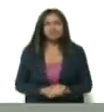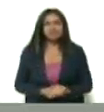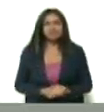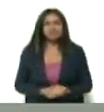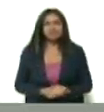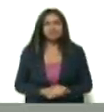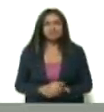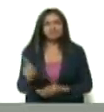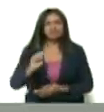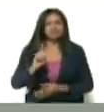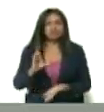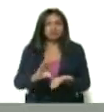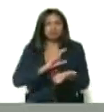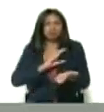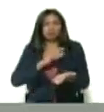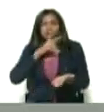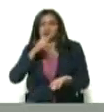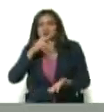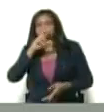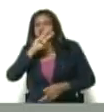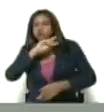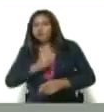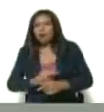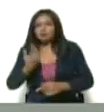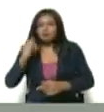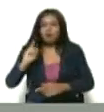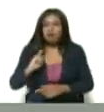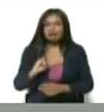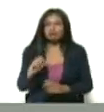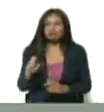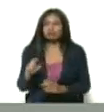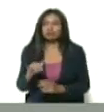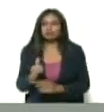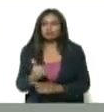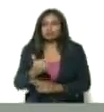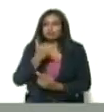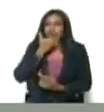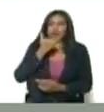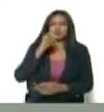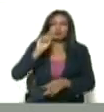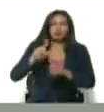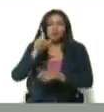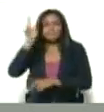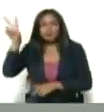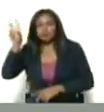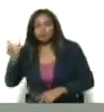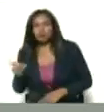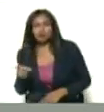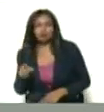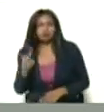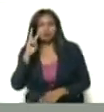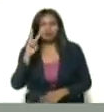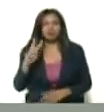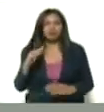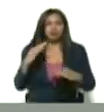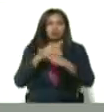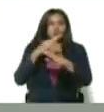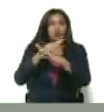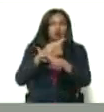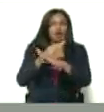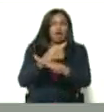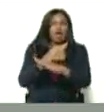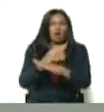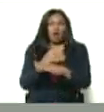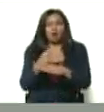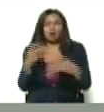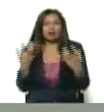El capitalismo salvaje que engañó a muchos venezolanos, que producto del bloqueo, las sanciones y